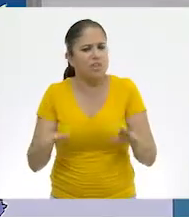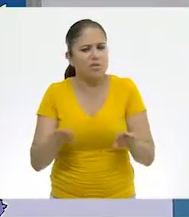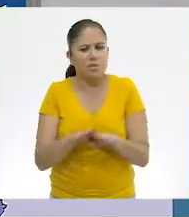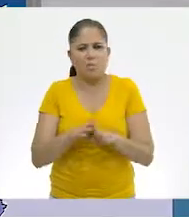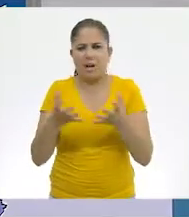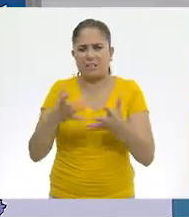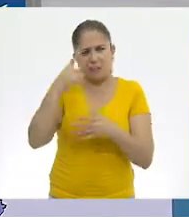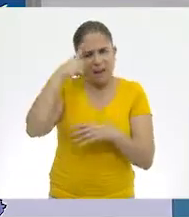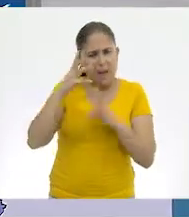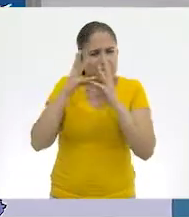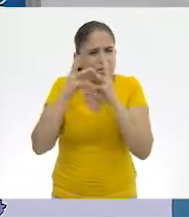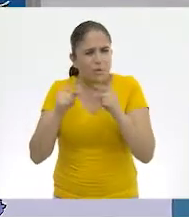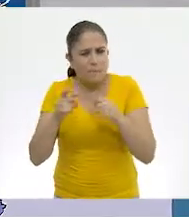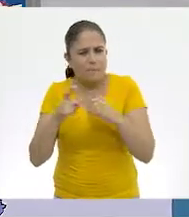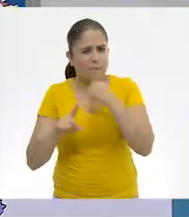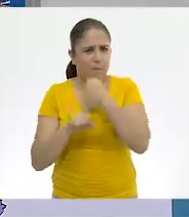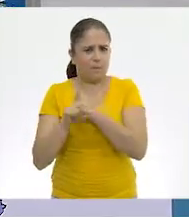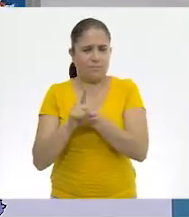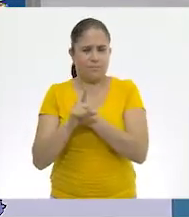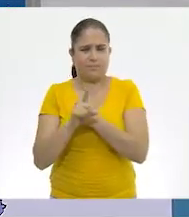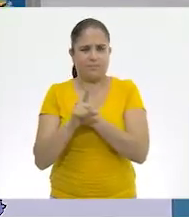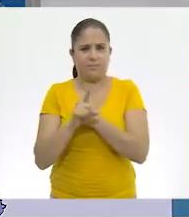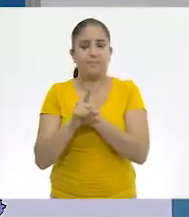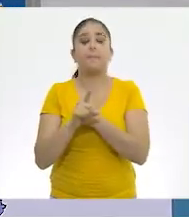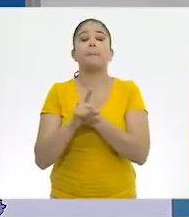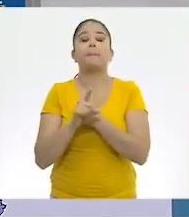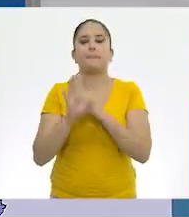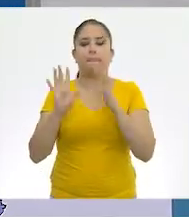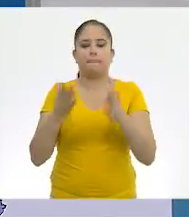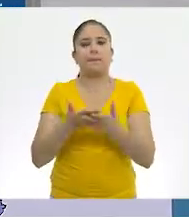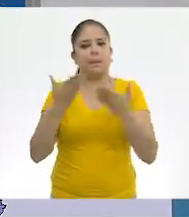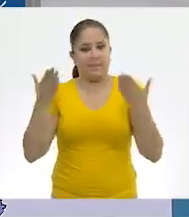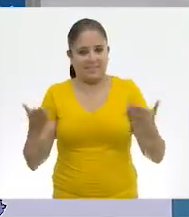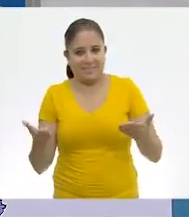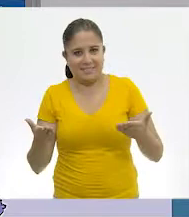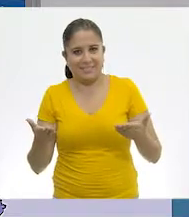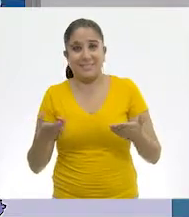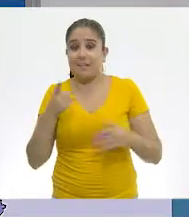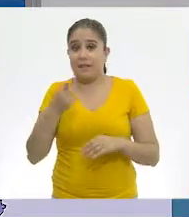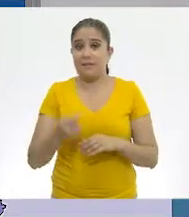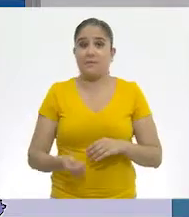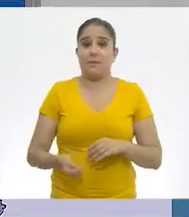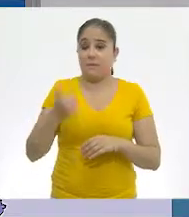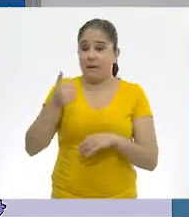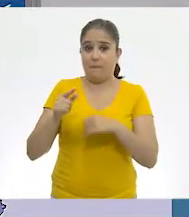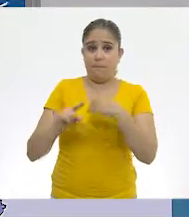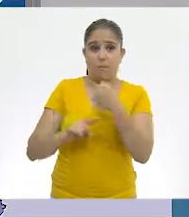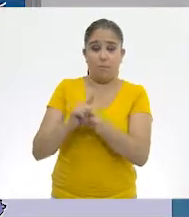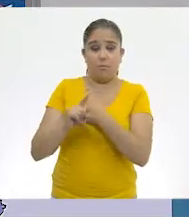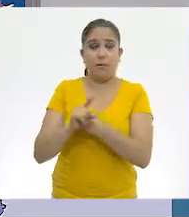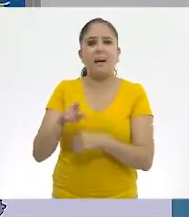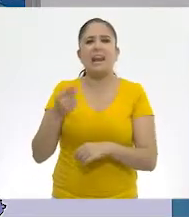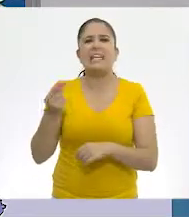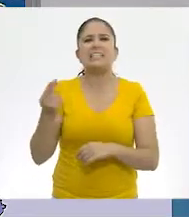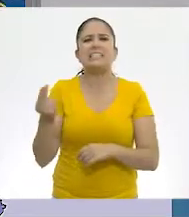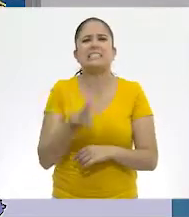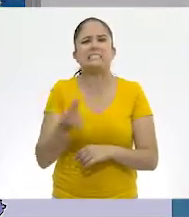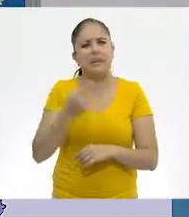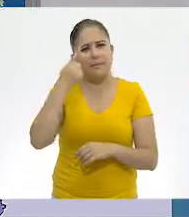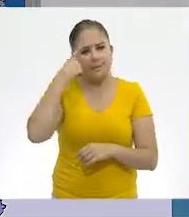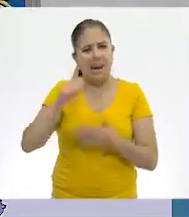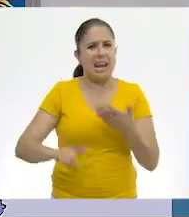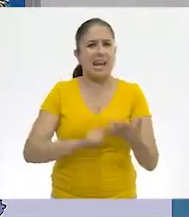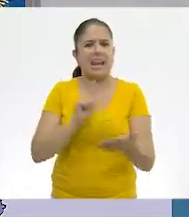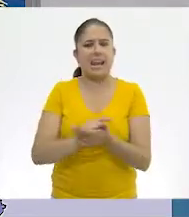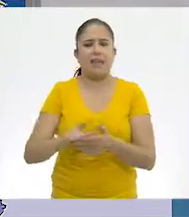para solucionar algunos de estos problemas? Ahora bien, la primera de estas problemáticas era la necesidad de legitimar